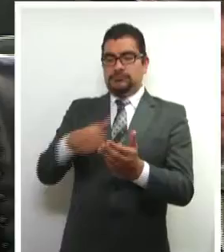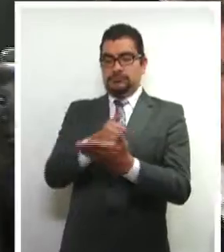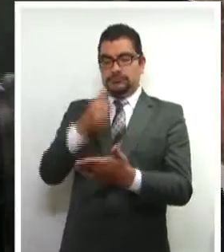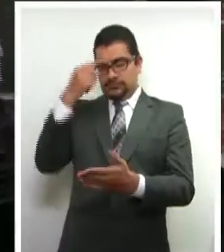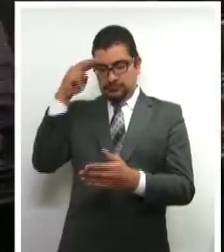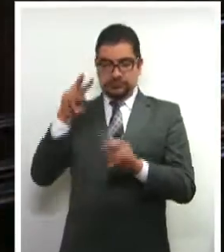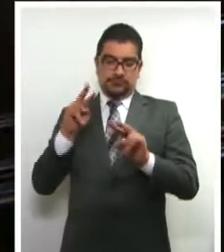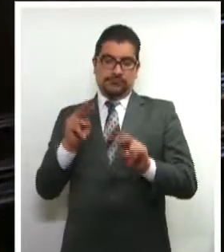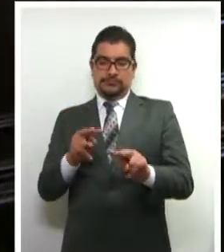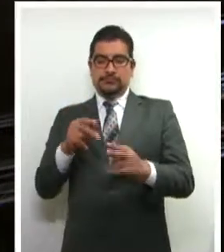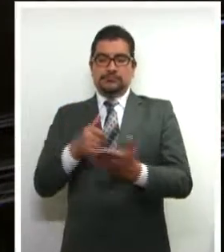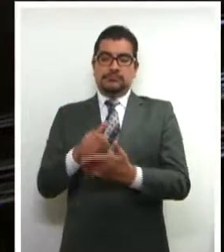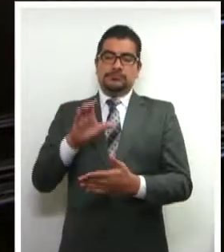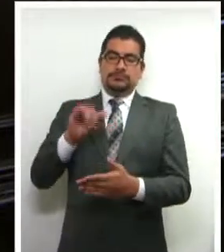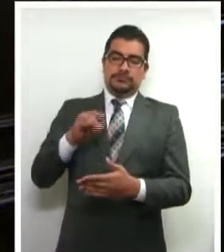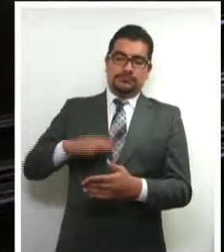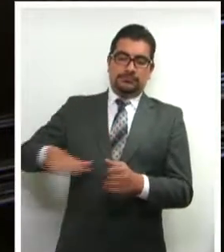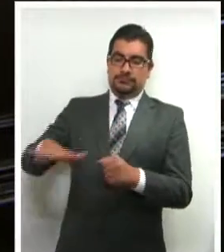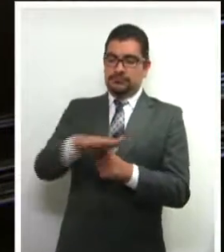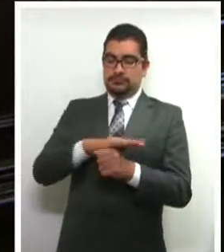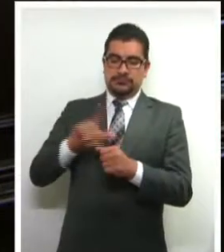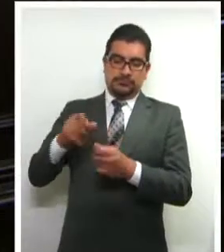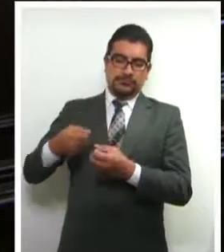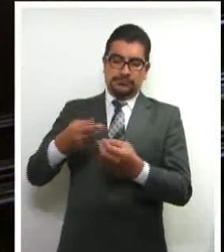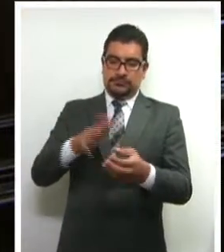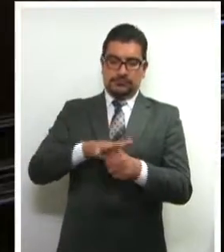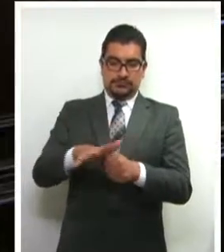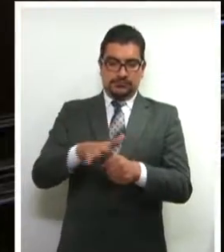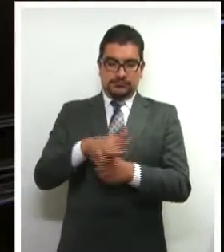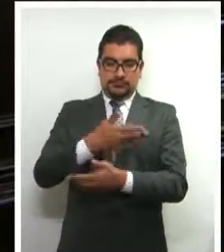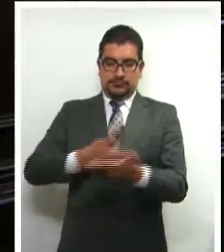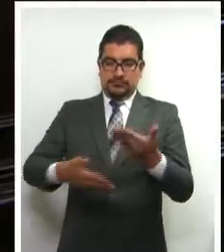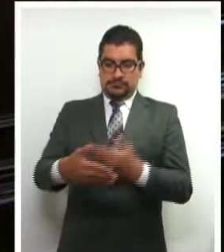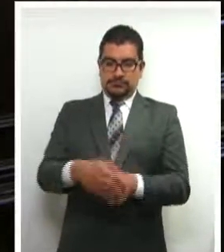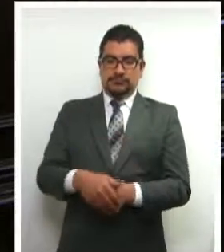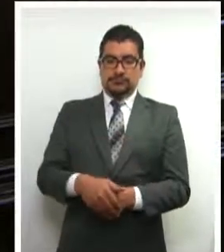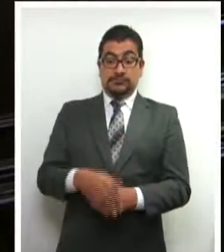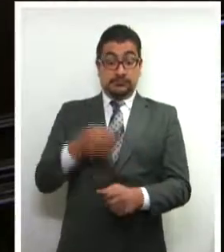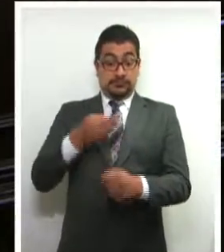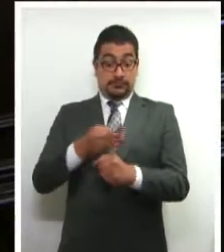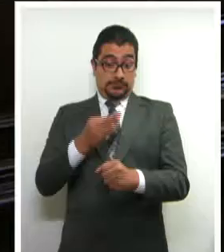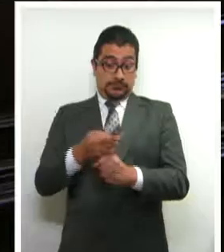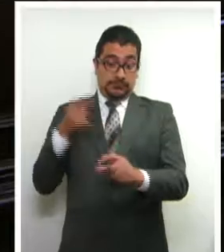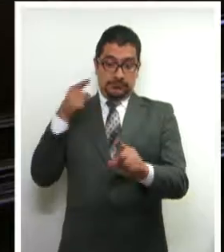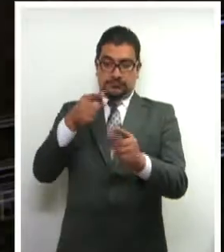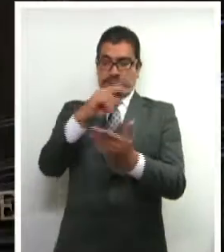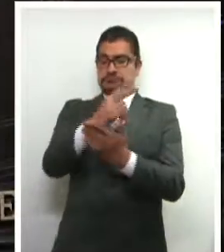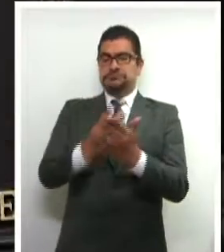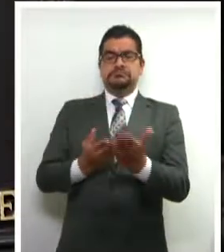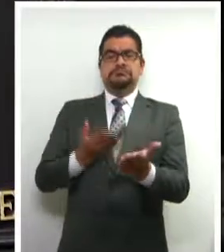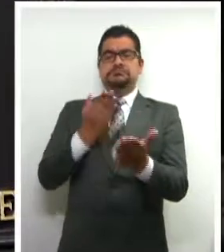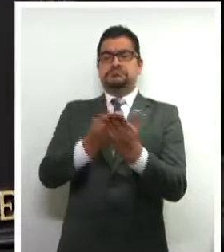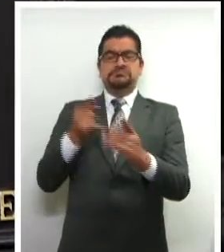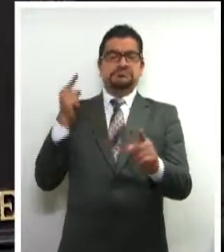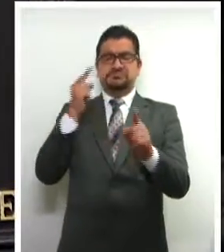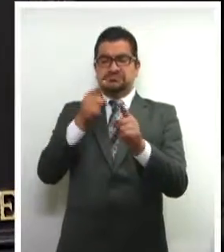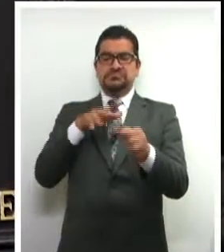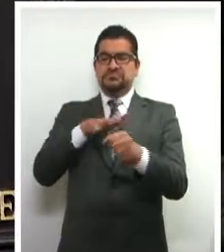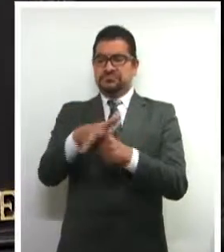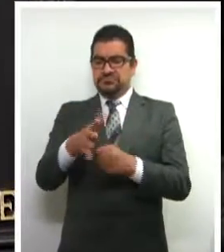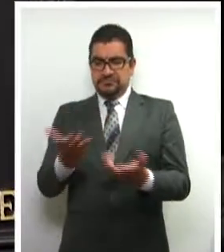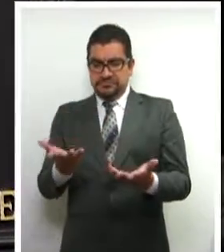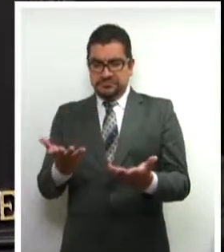y visión de cuenca hidrográfica. En ese sentido, la presente iniciativa tiene como propósito